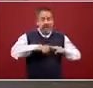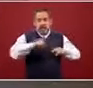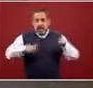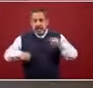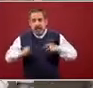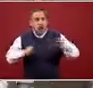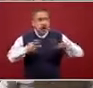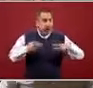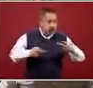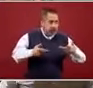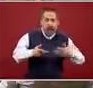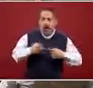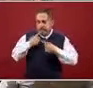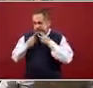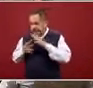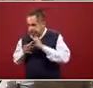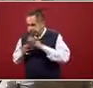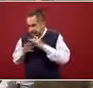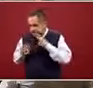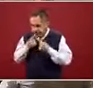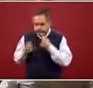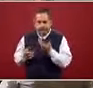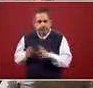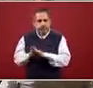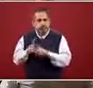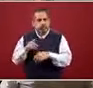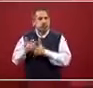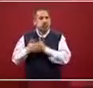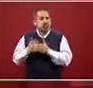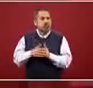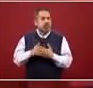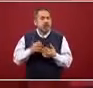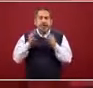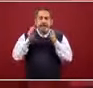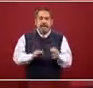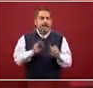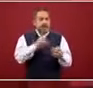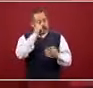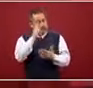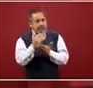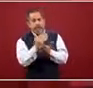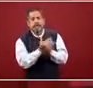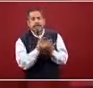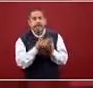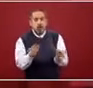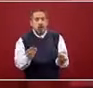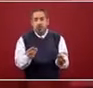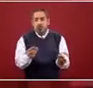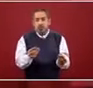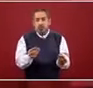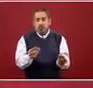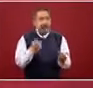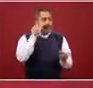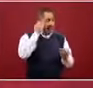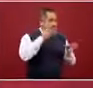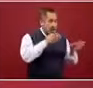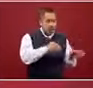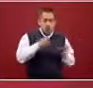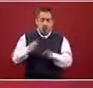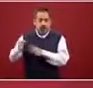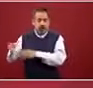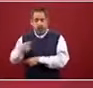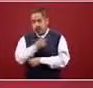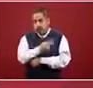las preguntas que tenemos que resolver para enfrentar apropiadamente la epidemia en cada una de sus etapas y en cada uno